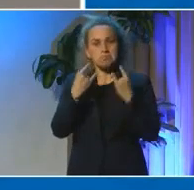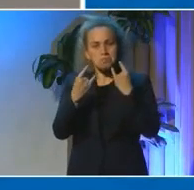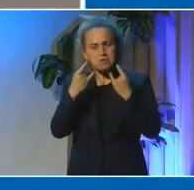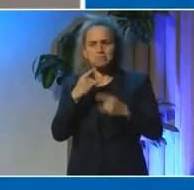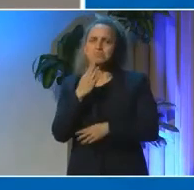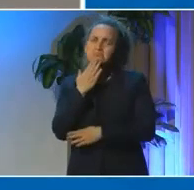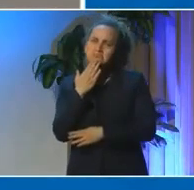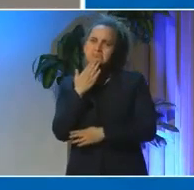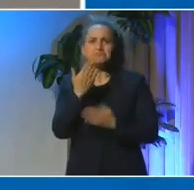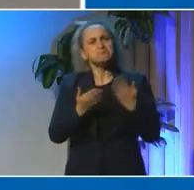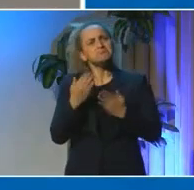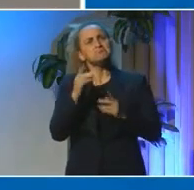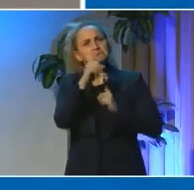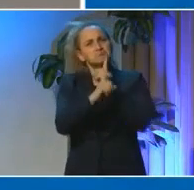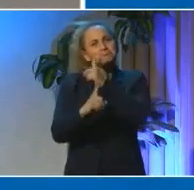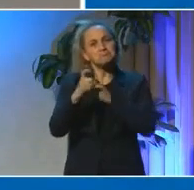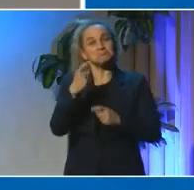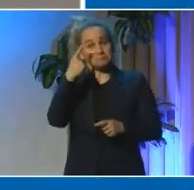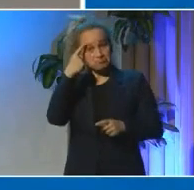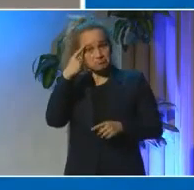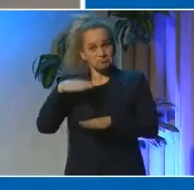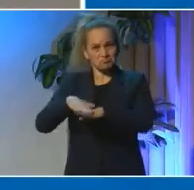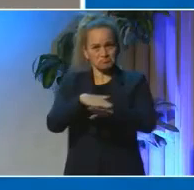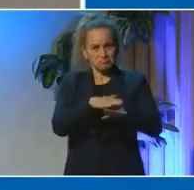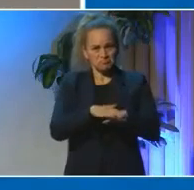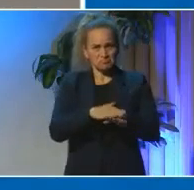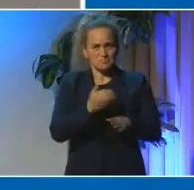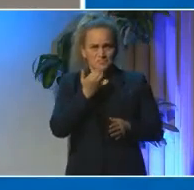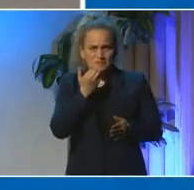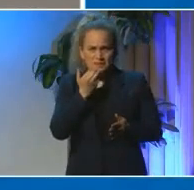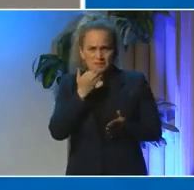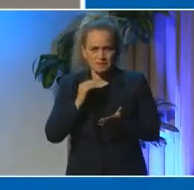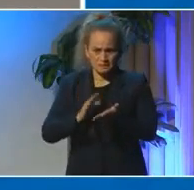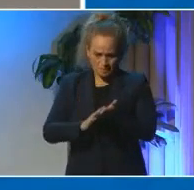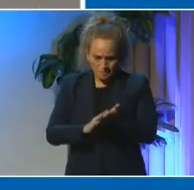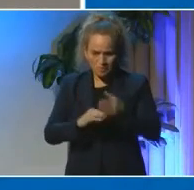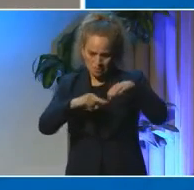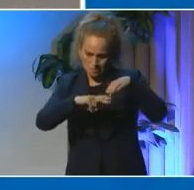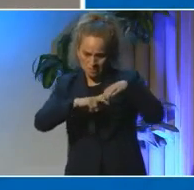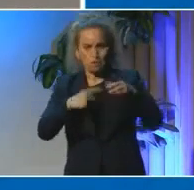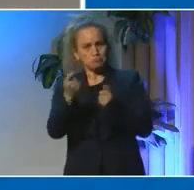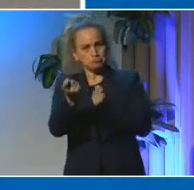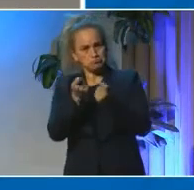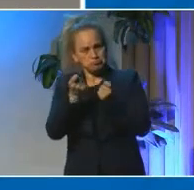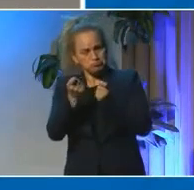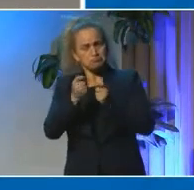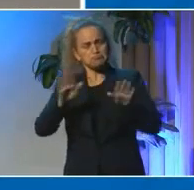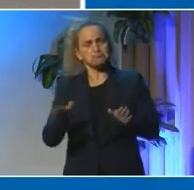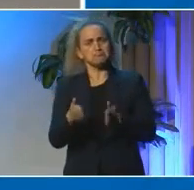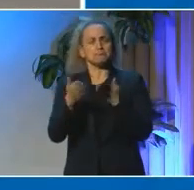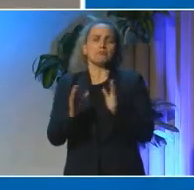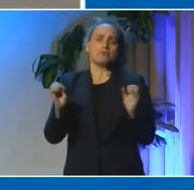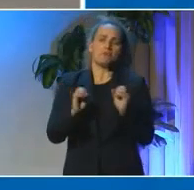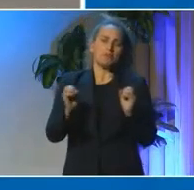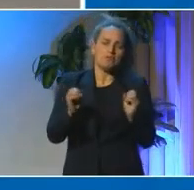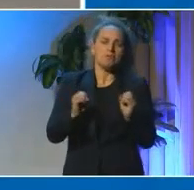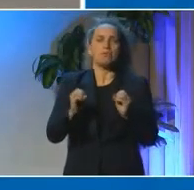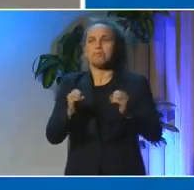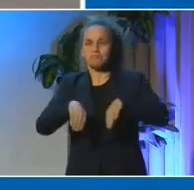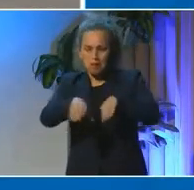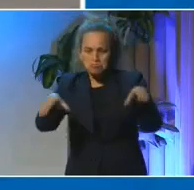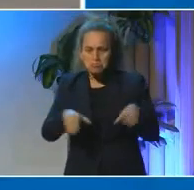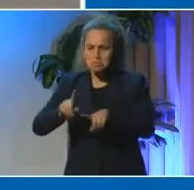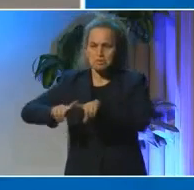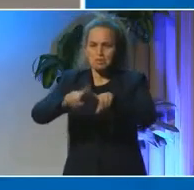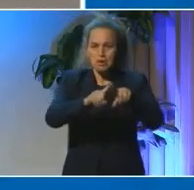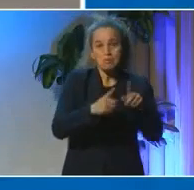lo piensa en esos en esos términos eh por más de que se pueda hacer la minería de una forma sostenible por más de que podamos hacer muchas actividades de